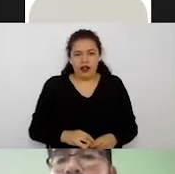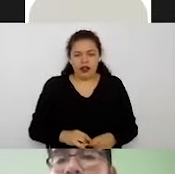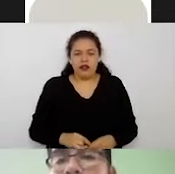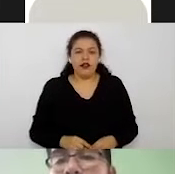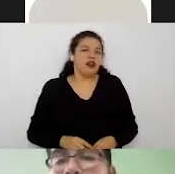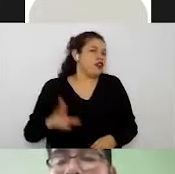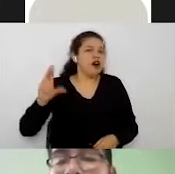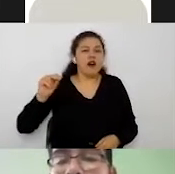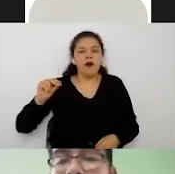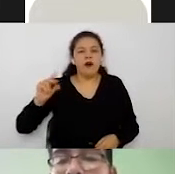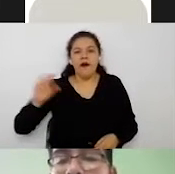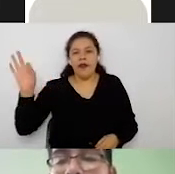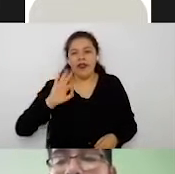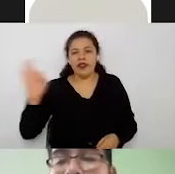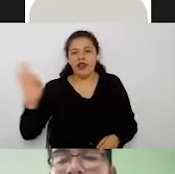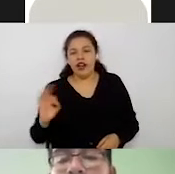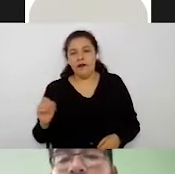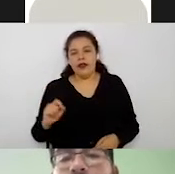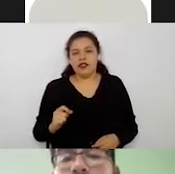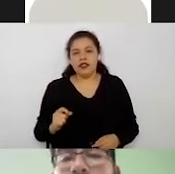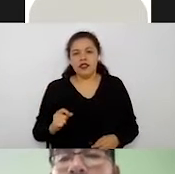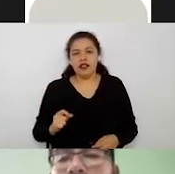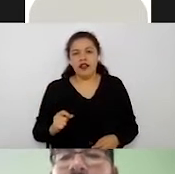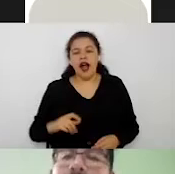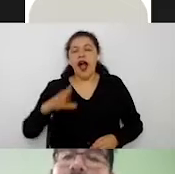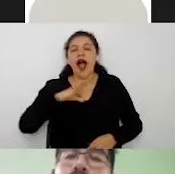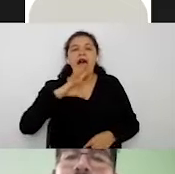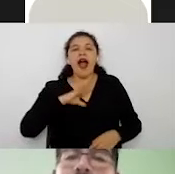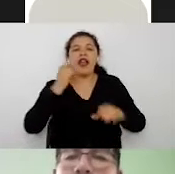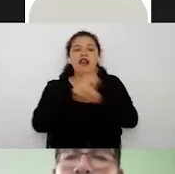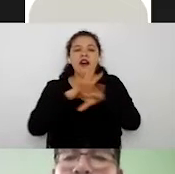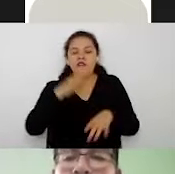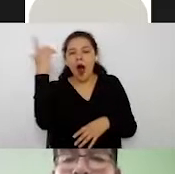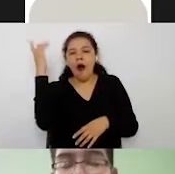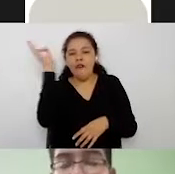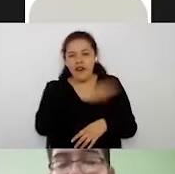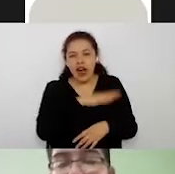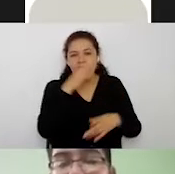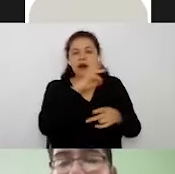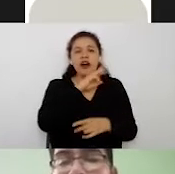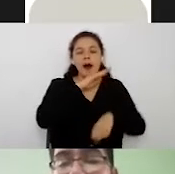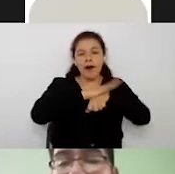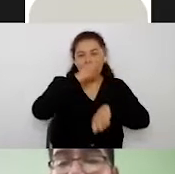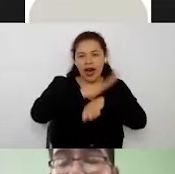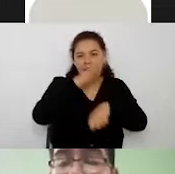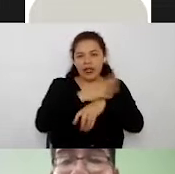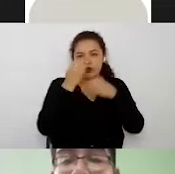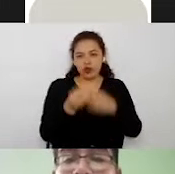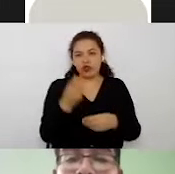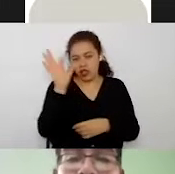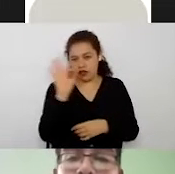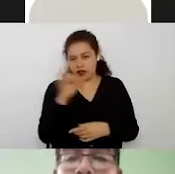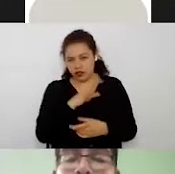mejor entramos en desinformar a la gente, en preocuparla de más, porque pues me pudieron haber llevado por algo